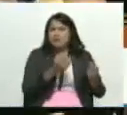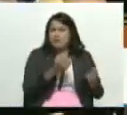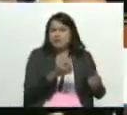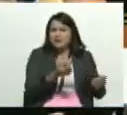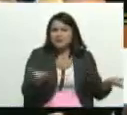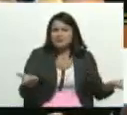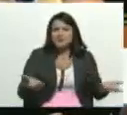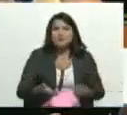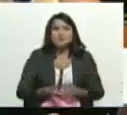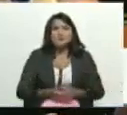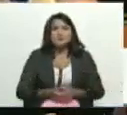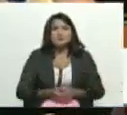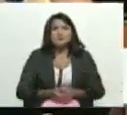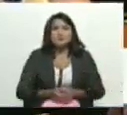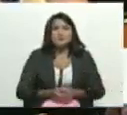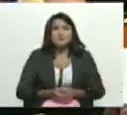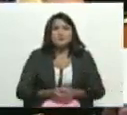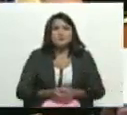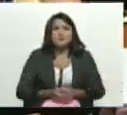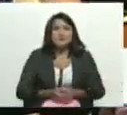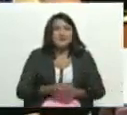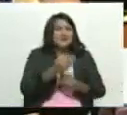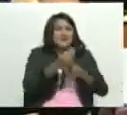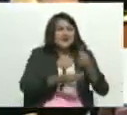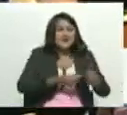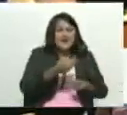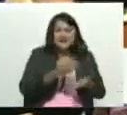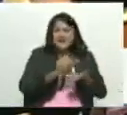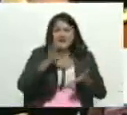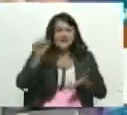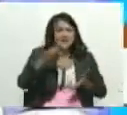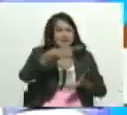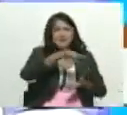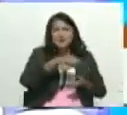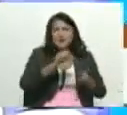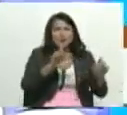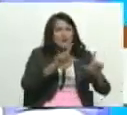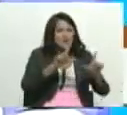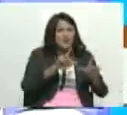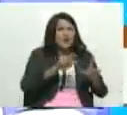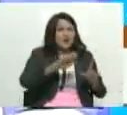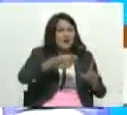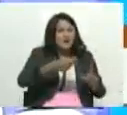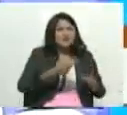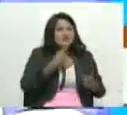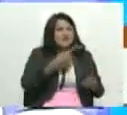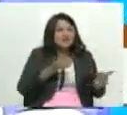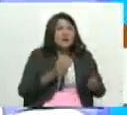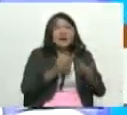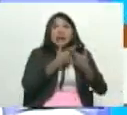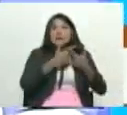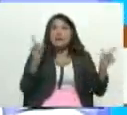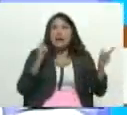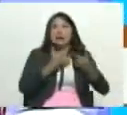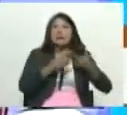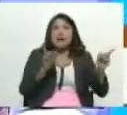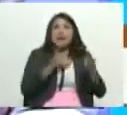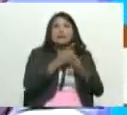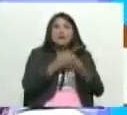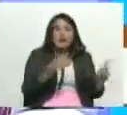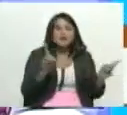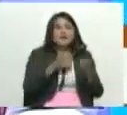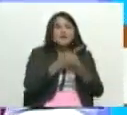respuesta qué es lo que hacen los medios capitalistas hablan sobre la libertad sobre la democracia sobre